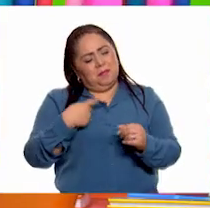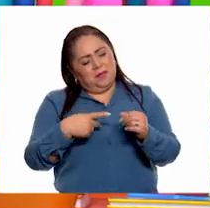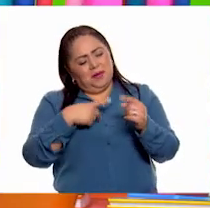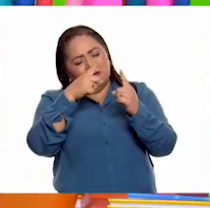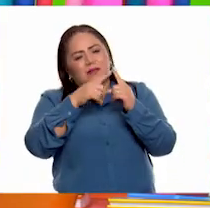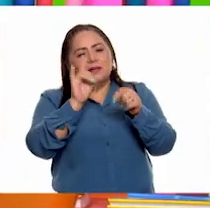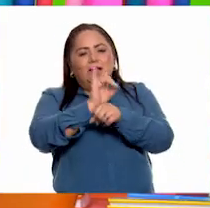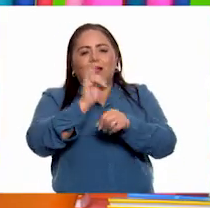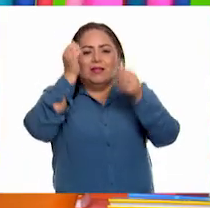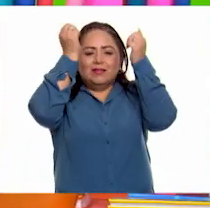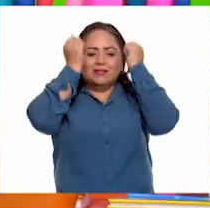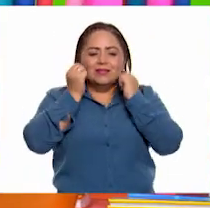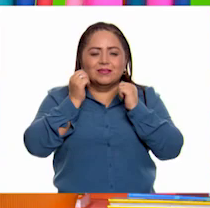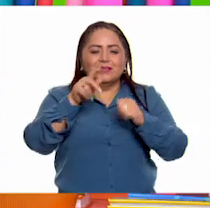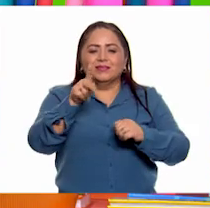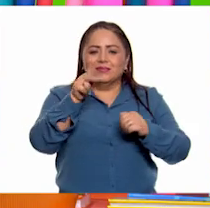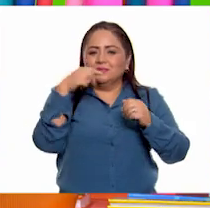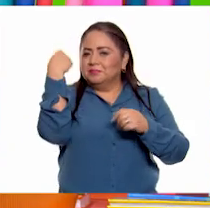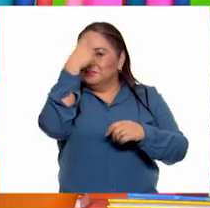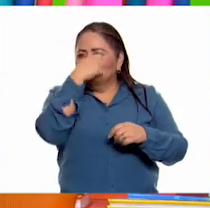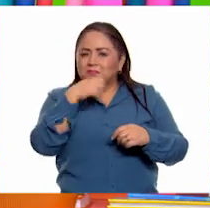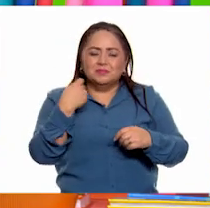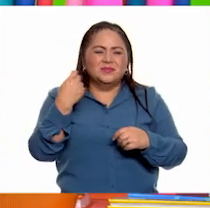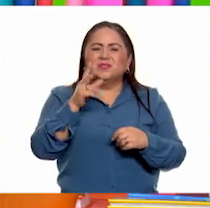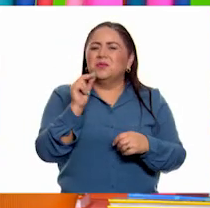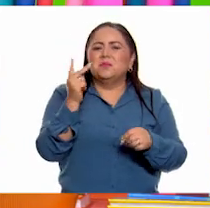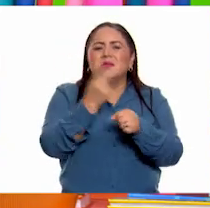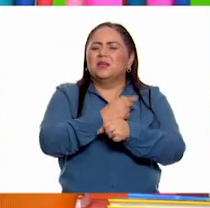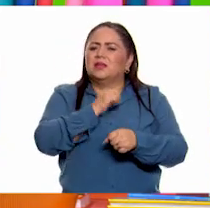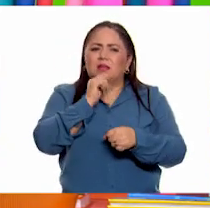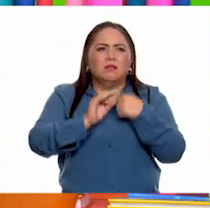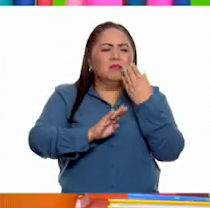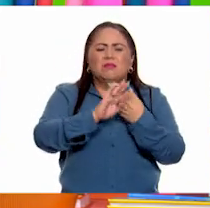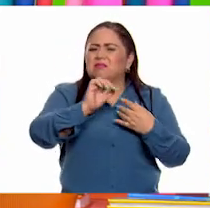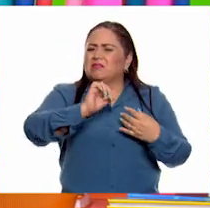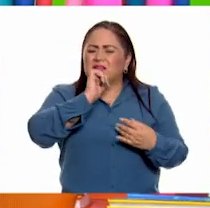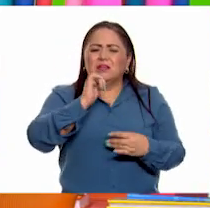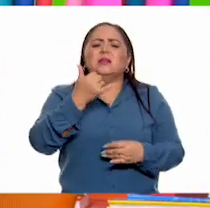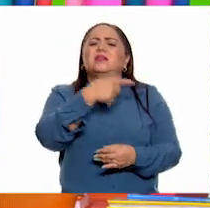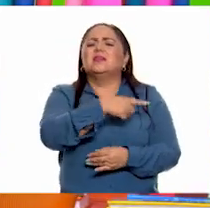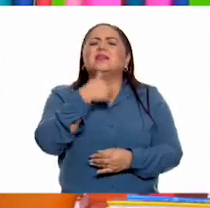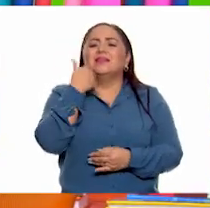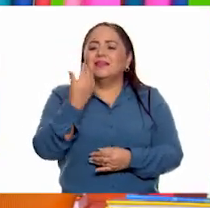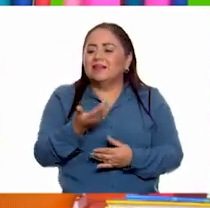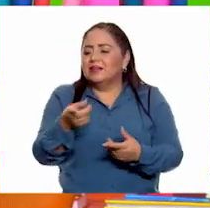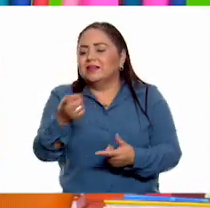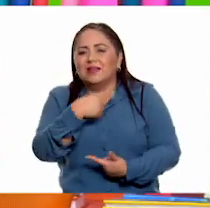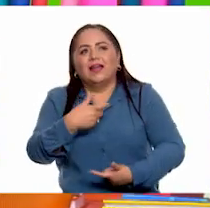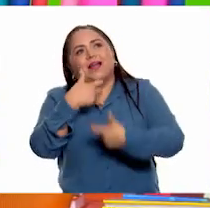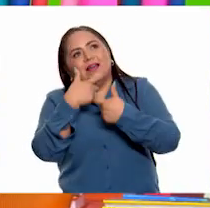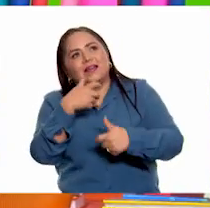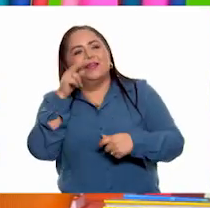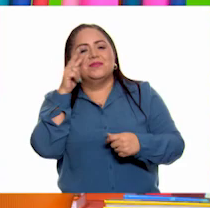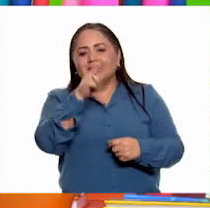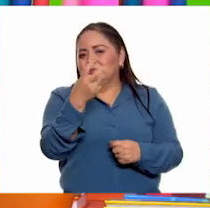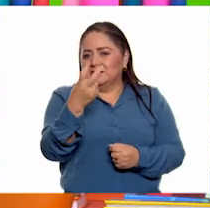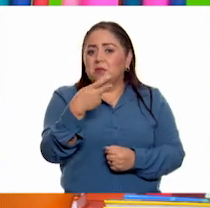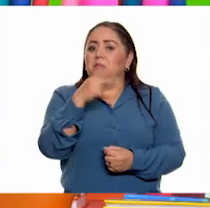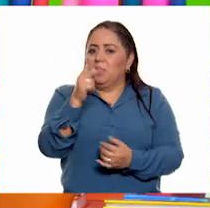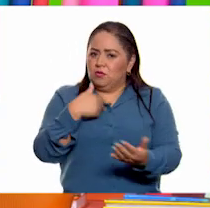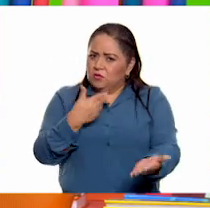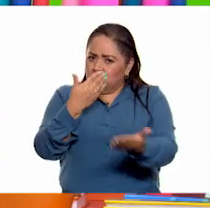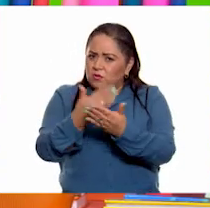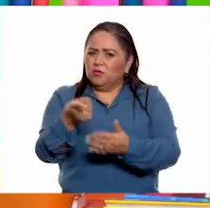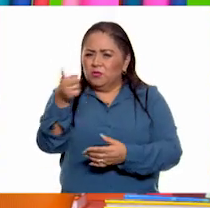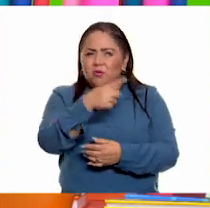están disfrazadas, caracterizadas, que se pintan la cara y que además lo que quieren es hacernos reír. Así que te propongo